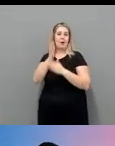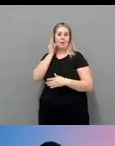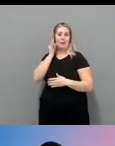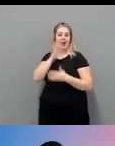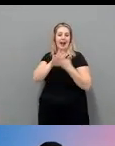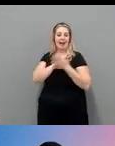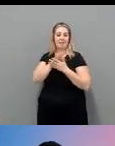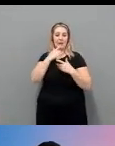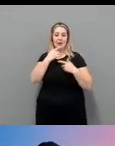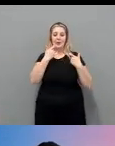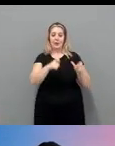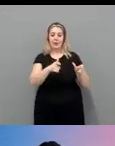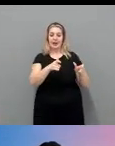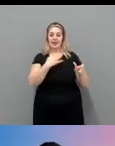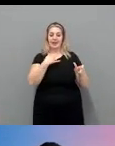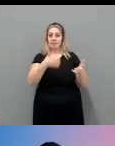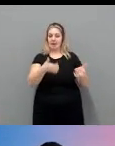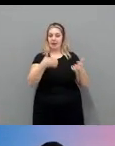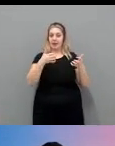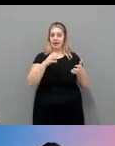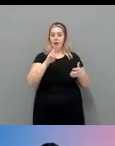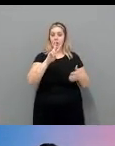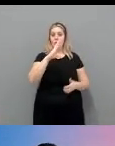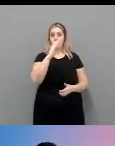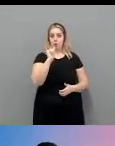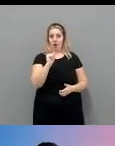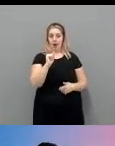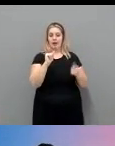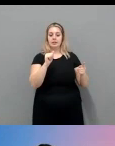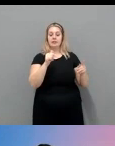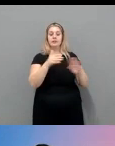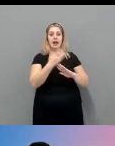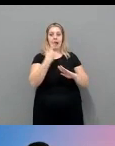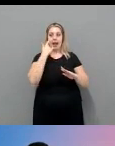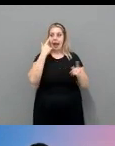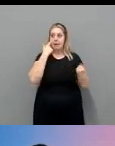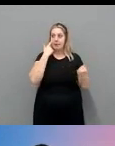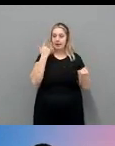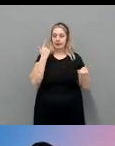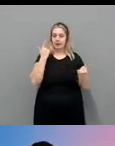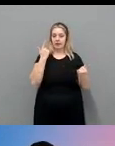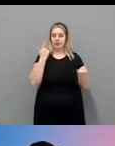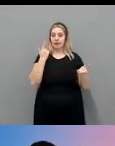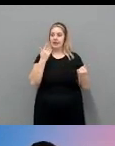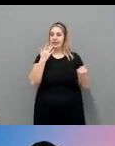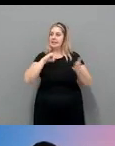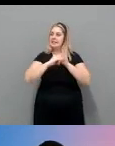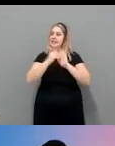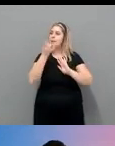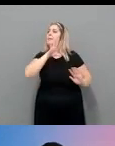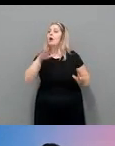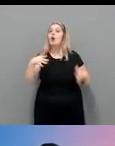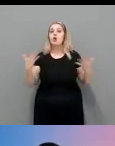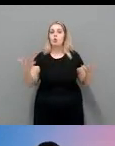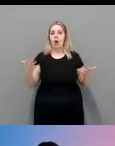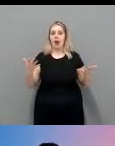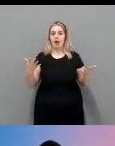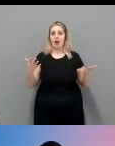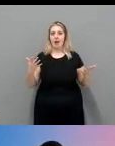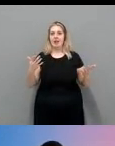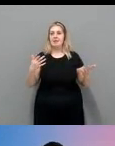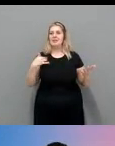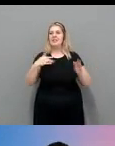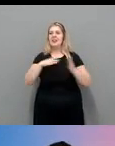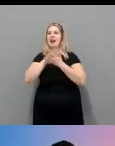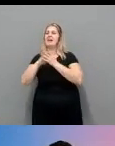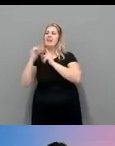esa unidad que me ha encantado, la de Luca, o sea, es decir, tenemos que valorar cuál es el mejor sistema, pero no vamos a entrar a